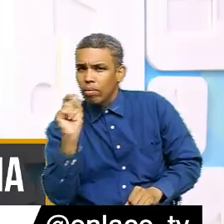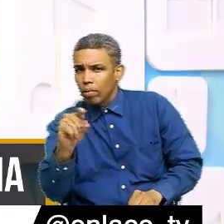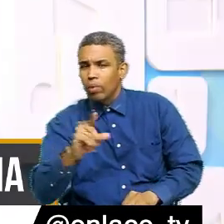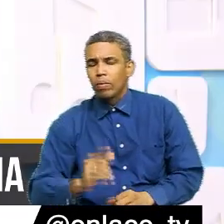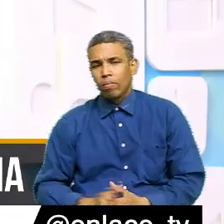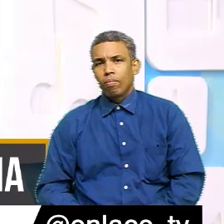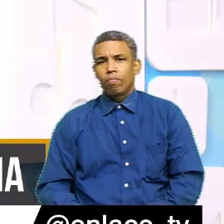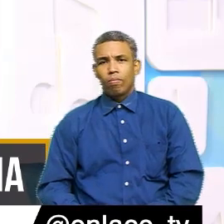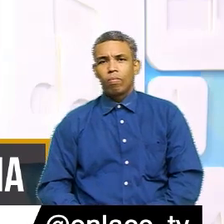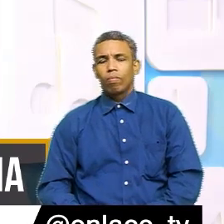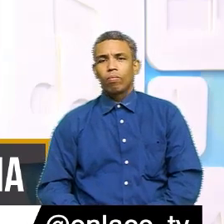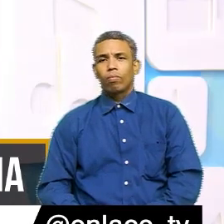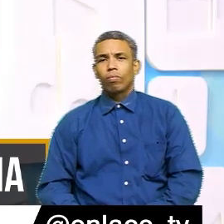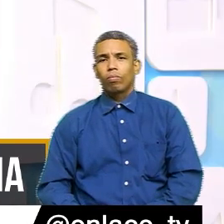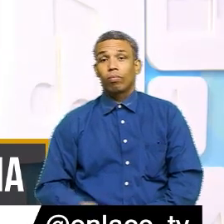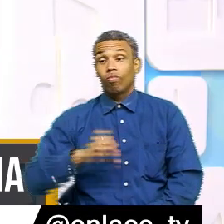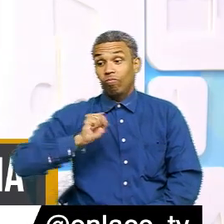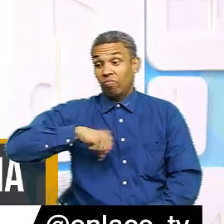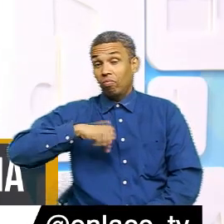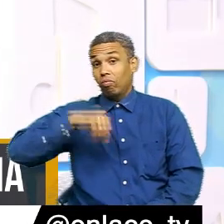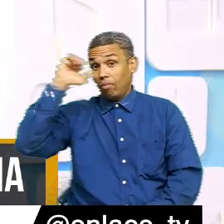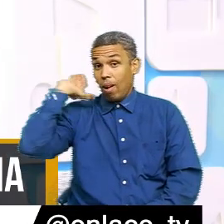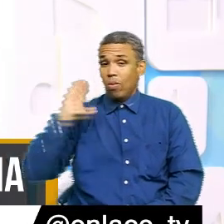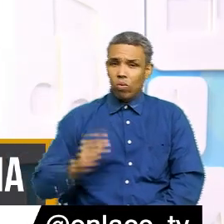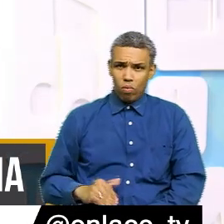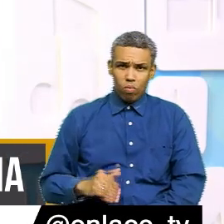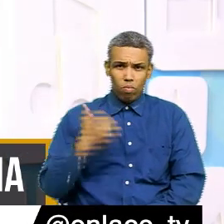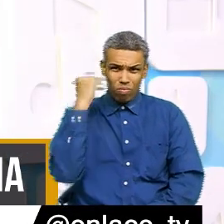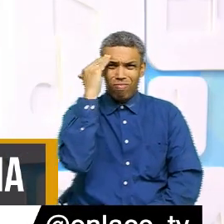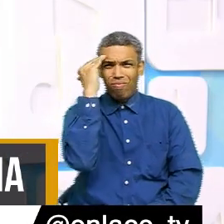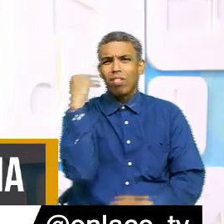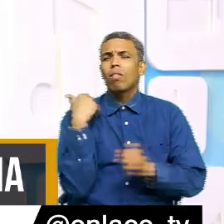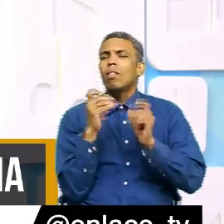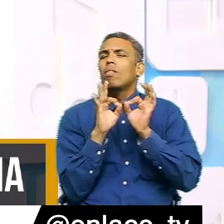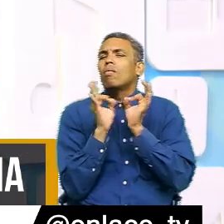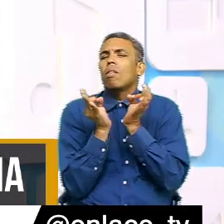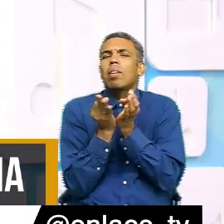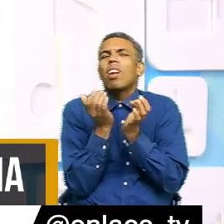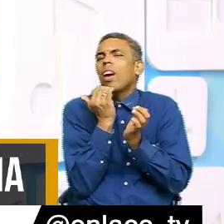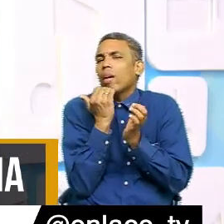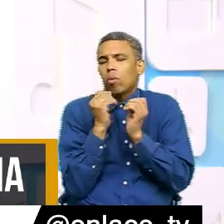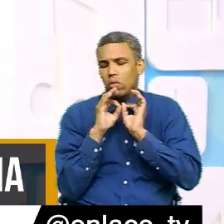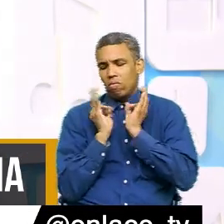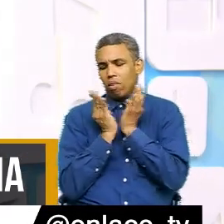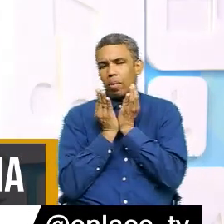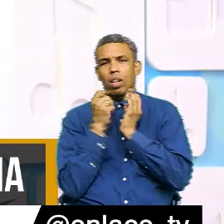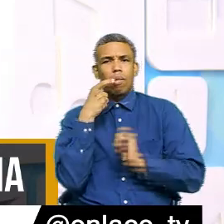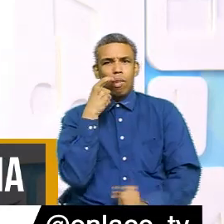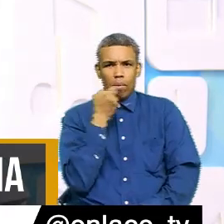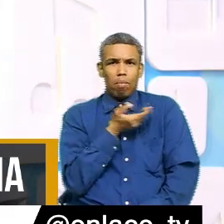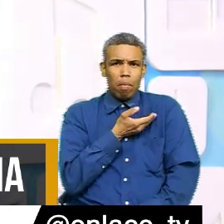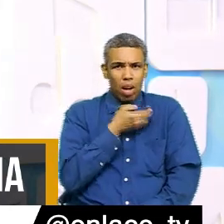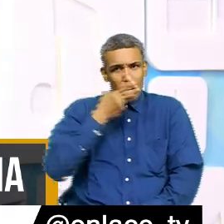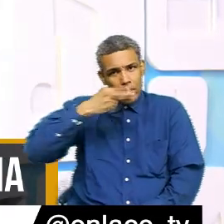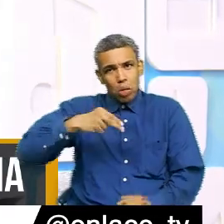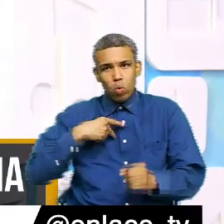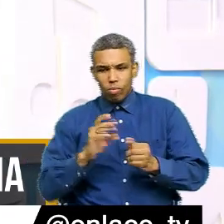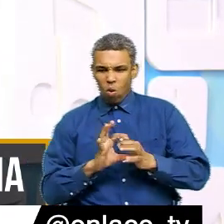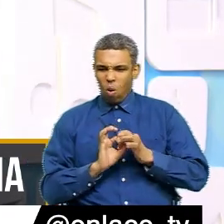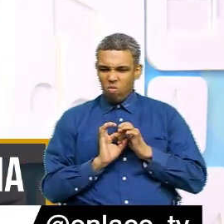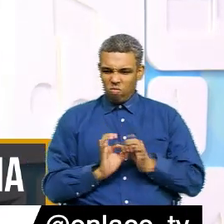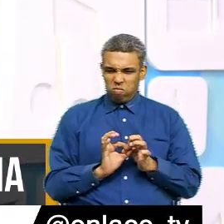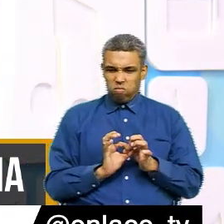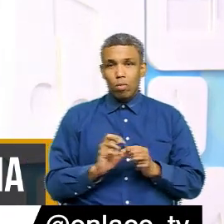Bueno, importante, pues todos sabemos la familia como núcleo fundamental de la sociedad. Y lógicamente la familia está